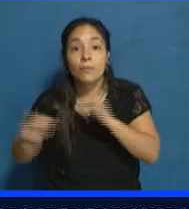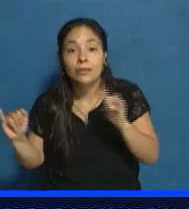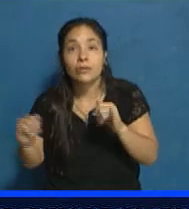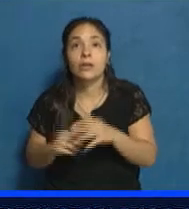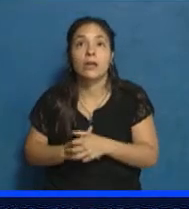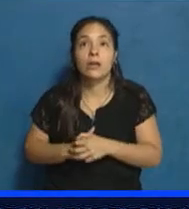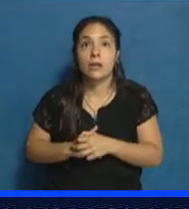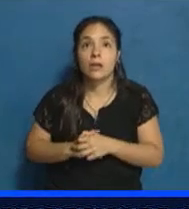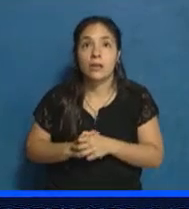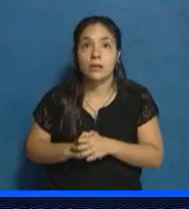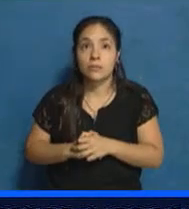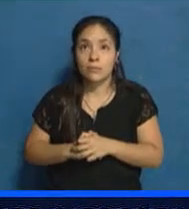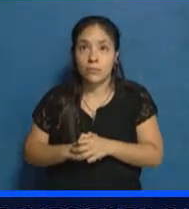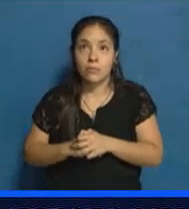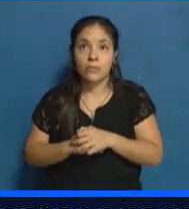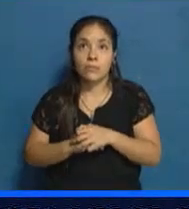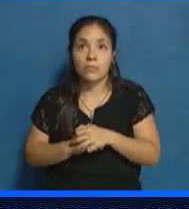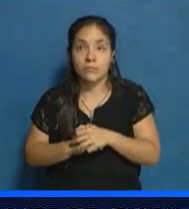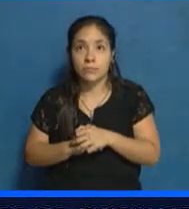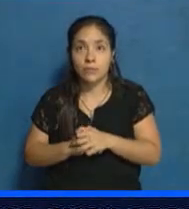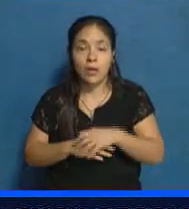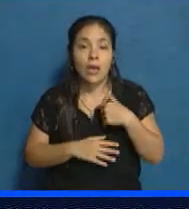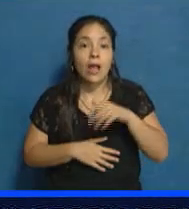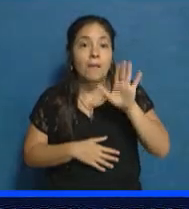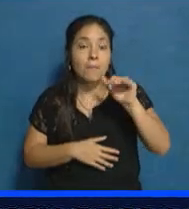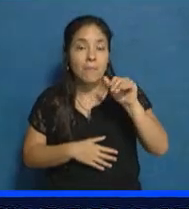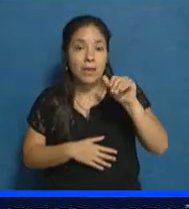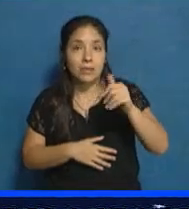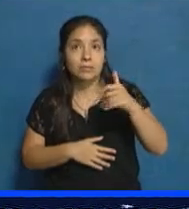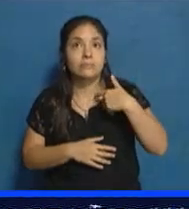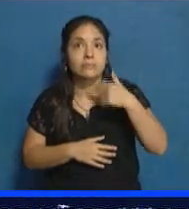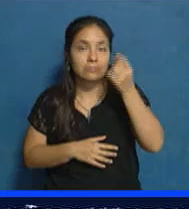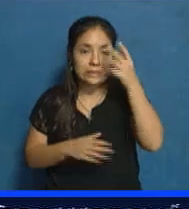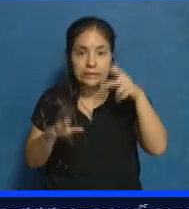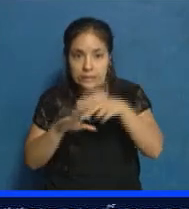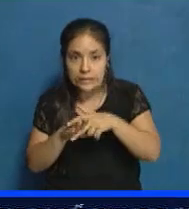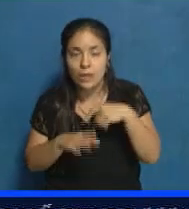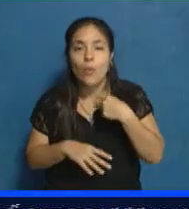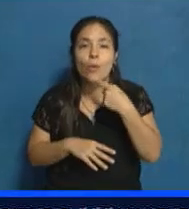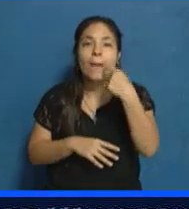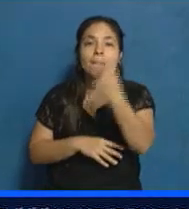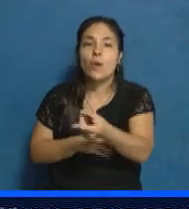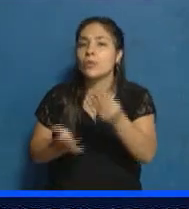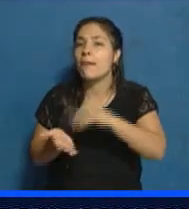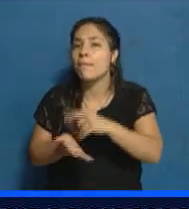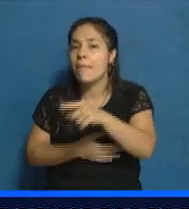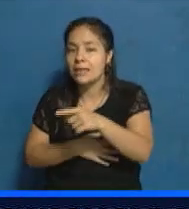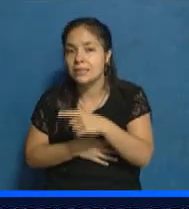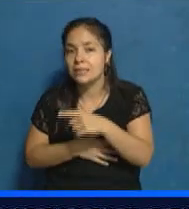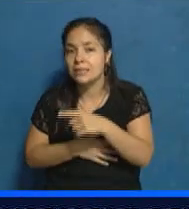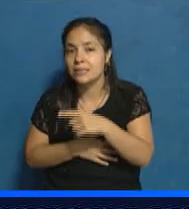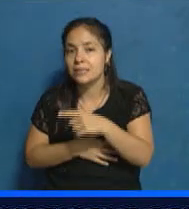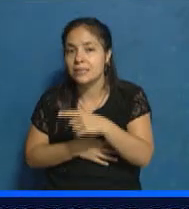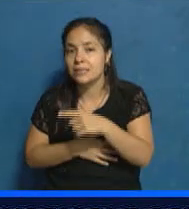esta ordenanza, Lauri, que dicho sea de paso fue el martes, tuvo mucha repercusión. Sí, diga. Solo una consulta más para la